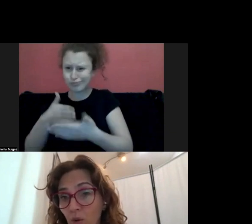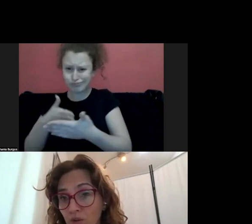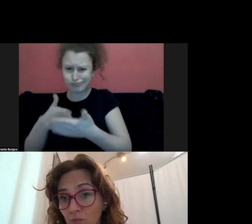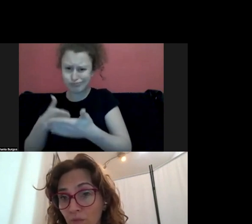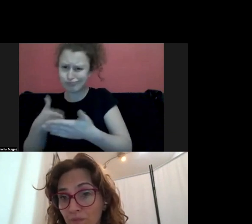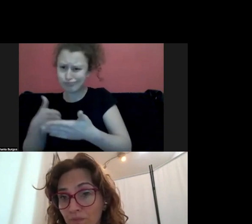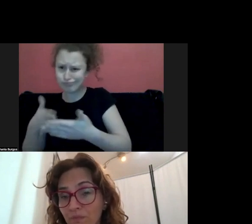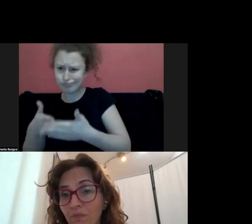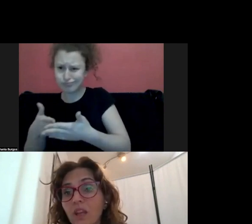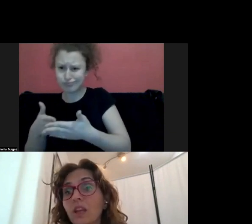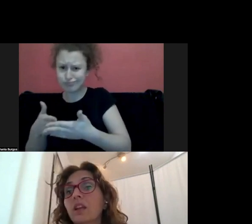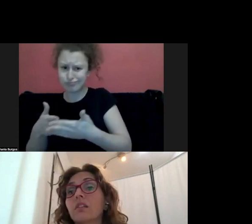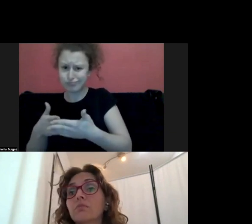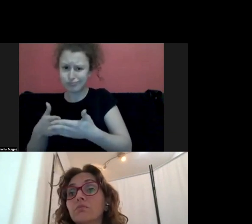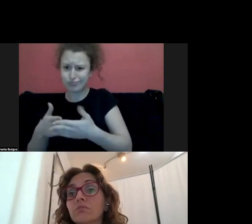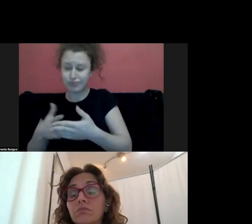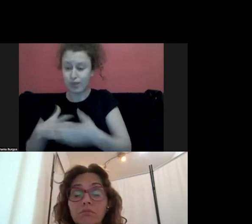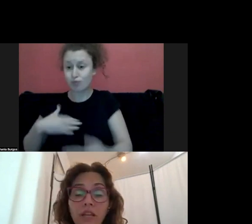neurotípico, da lo mismo.